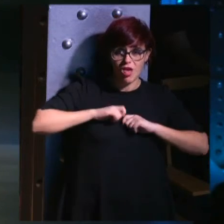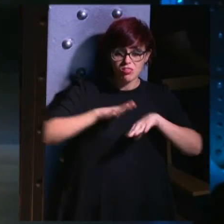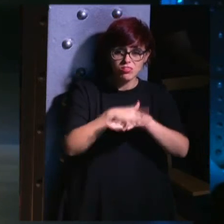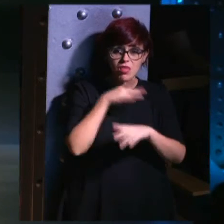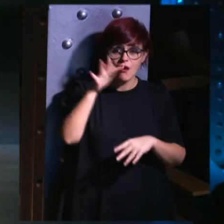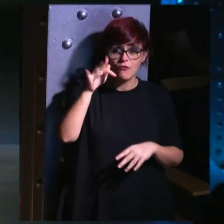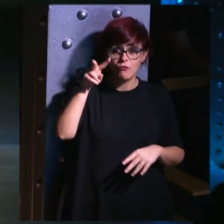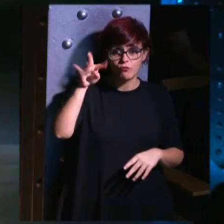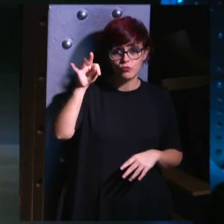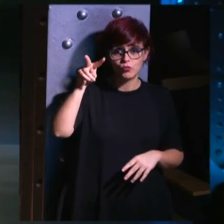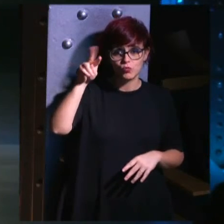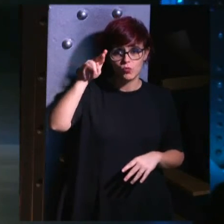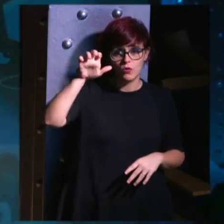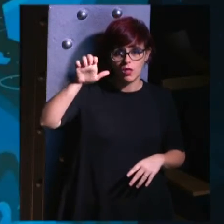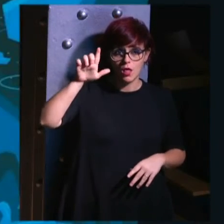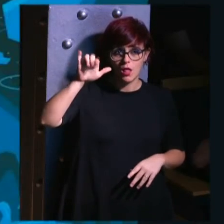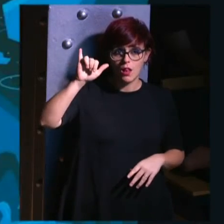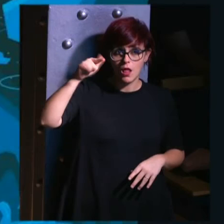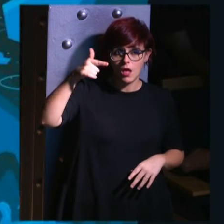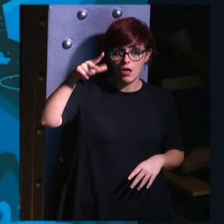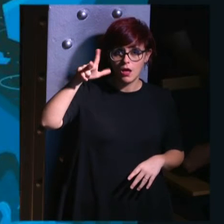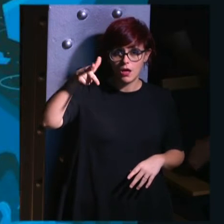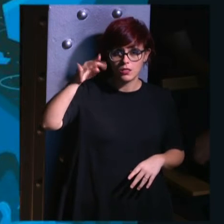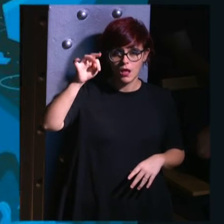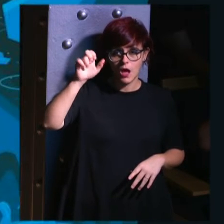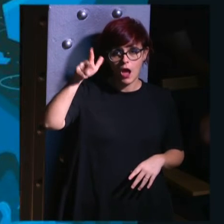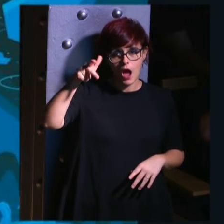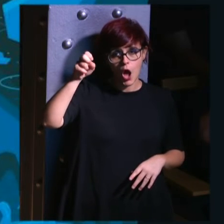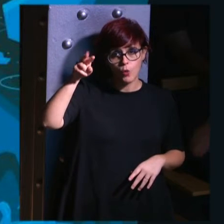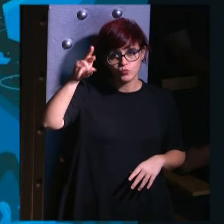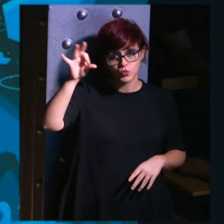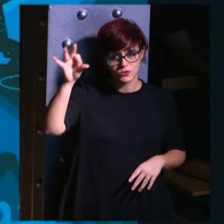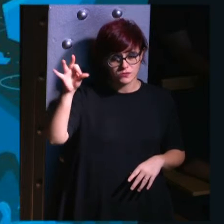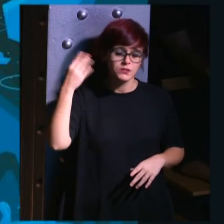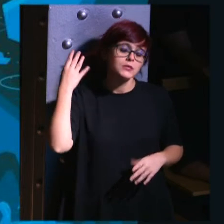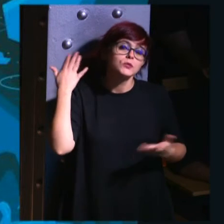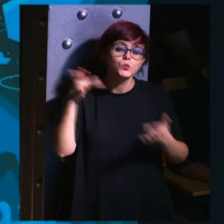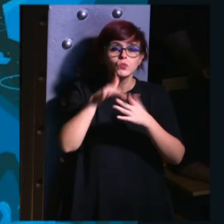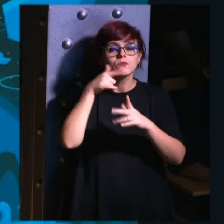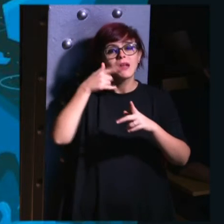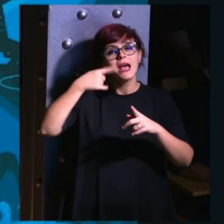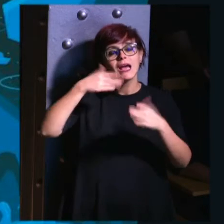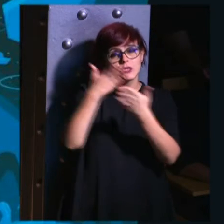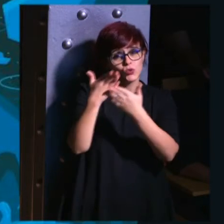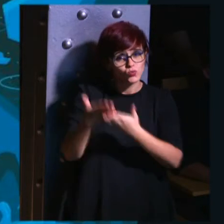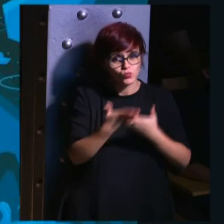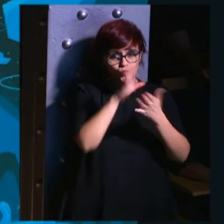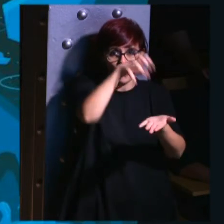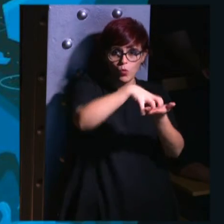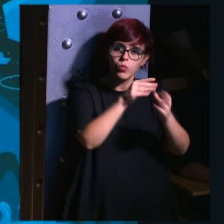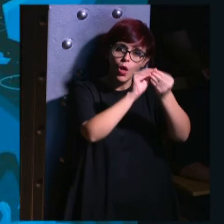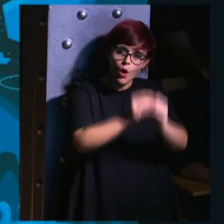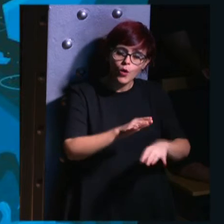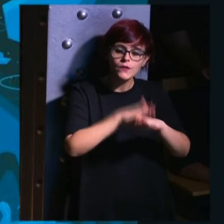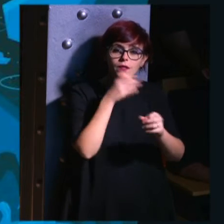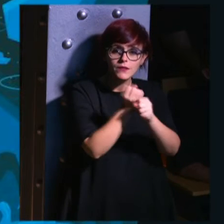Future Lighthouse, que es el estudio en el que yo trabajo, y de alguna forma utilizar todo esto para reinventar cómo contamos historias, ¿no?